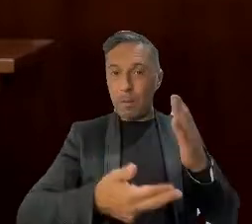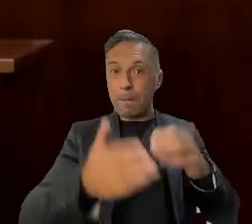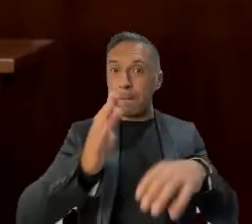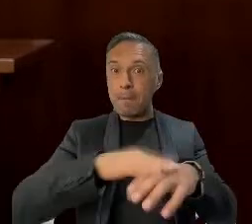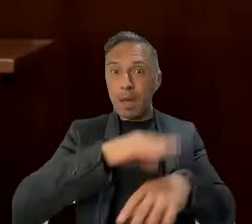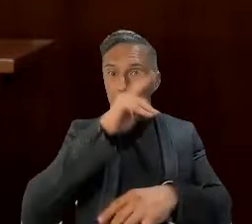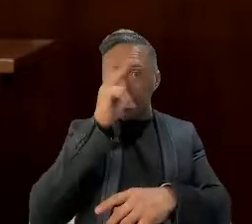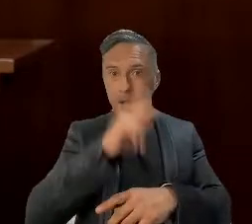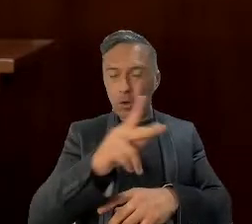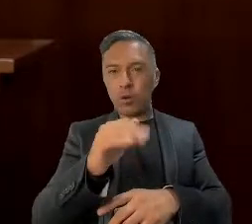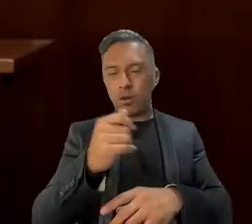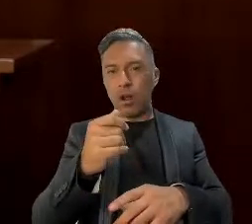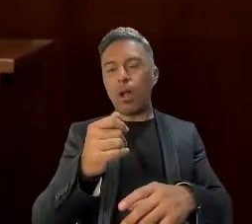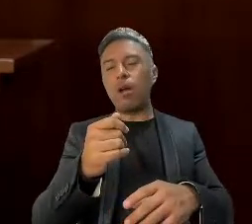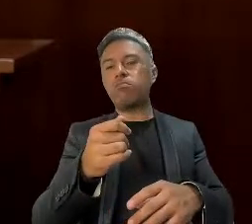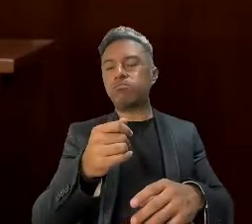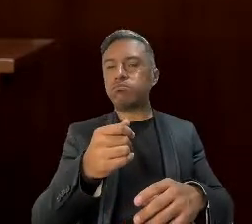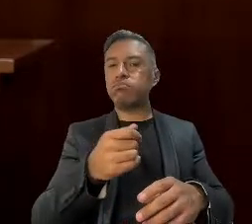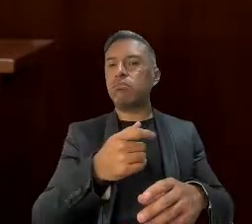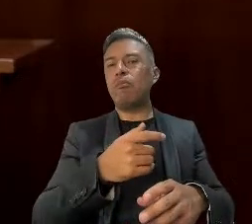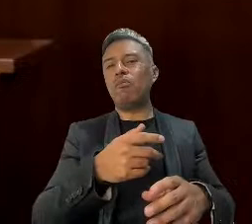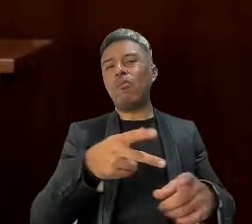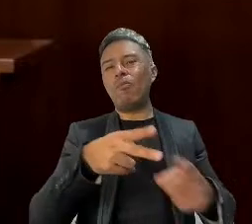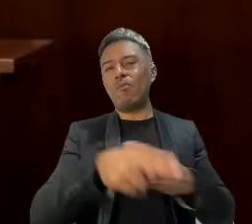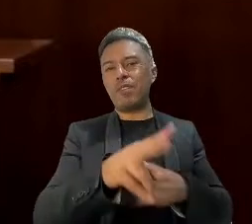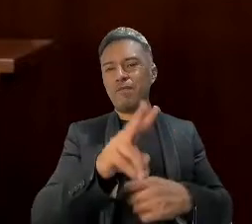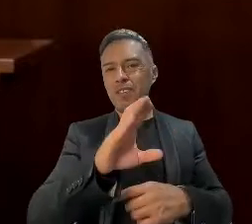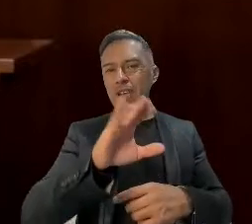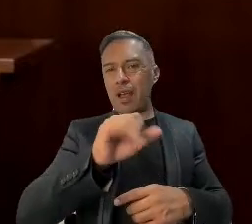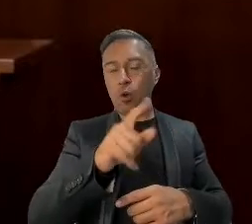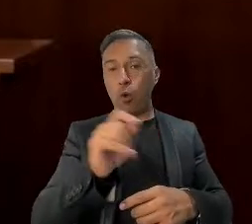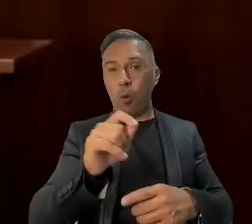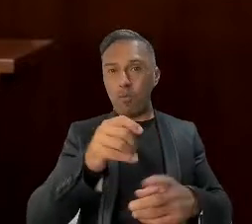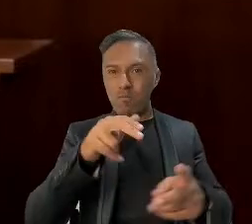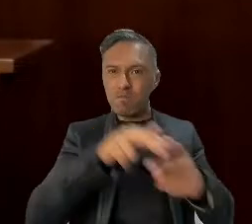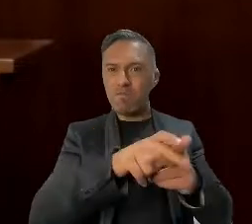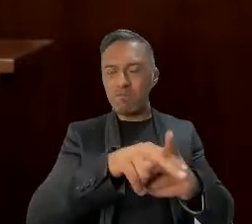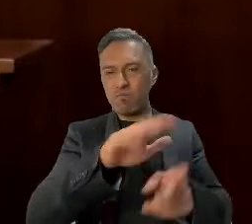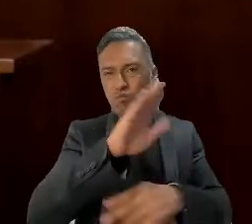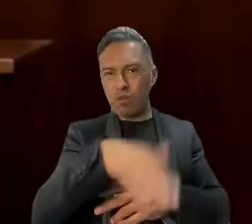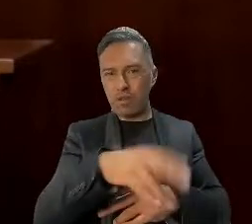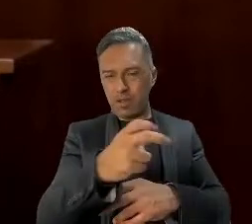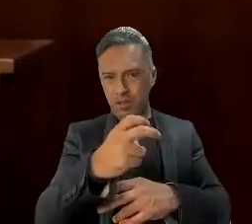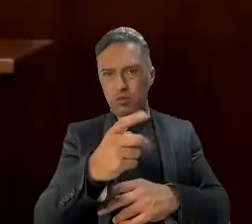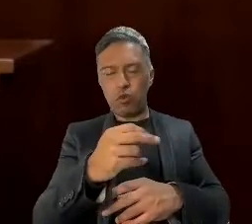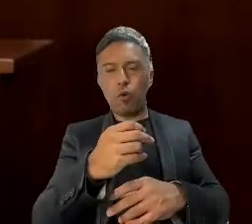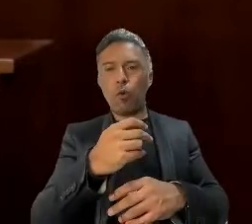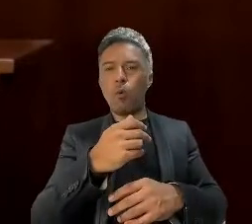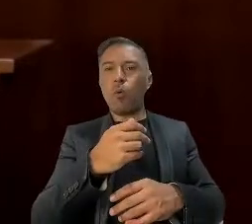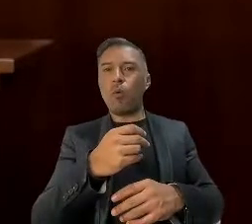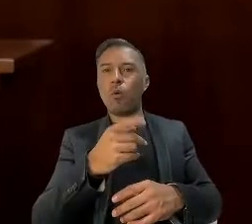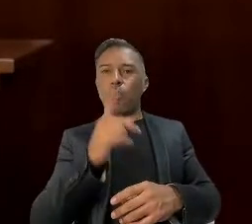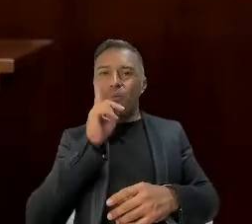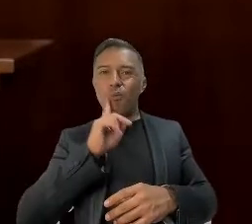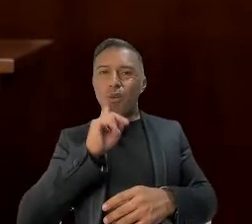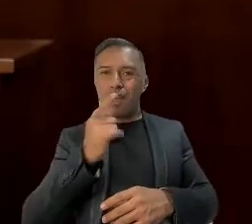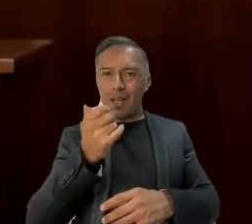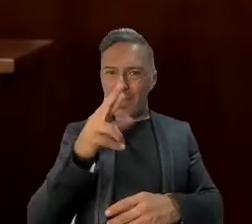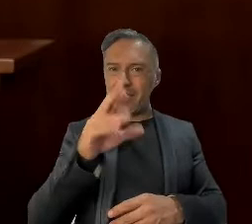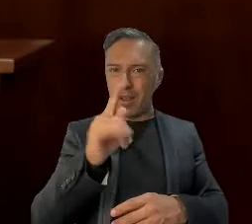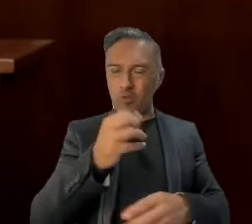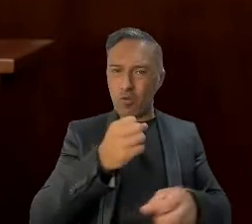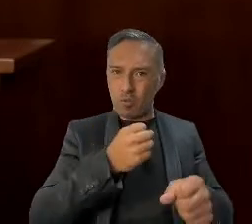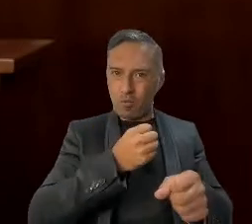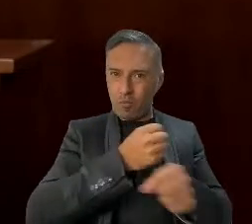violencia vicaria o la muerte que constituye la expresión más cruel de la violencia de género la cual consiste en